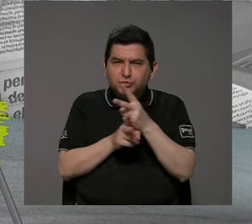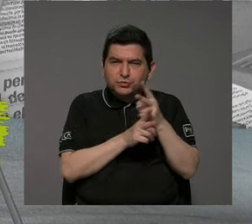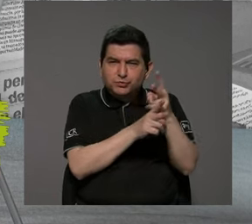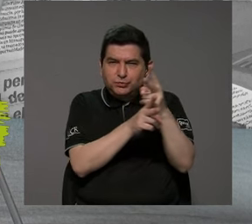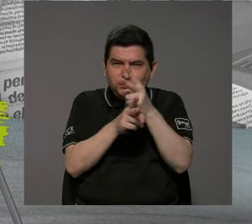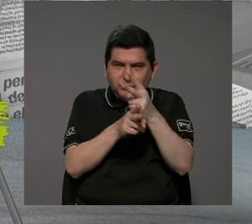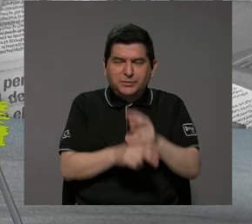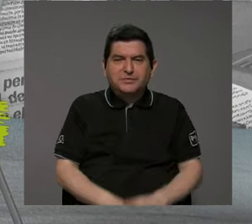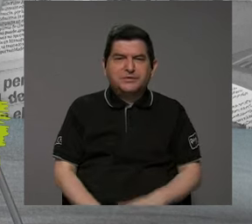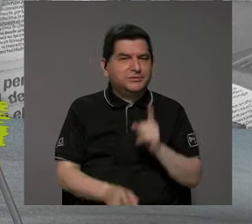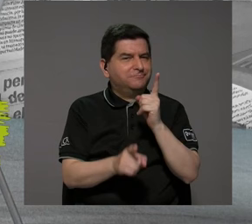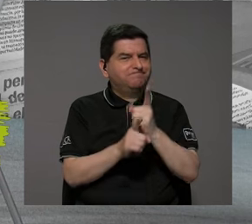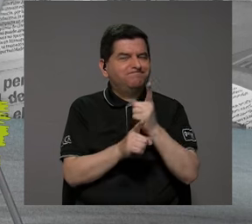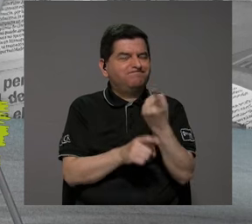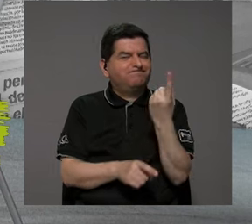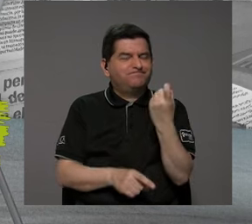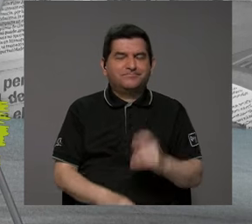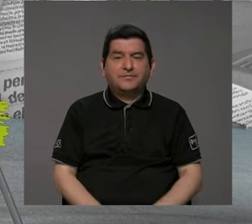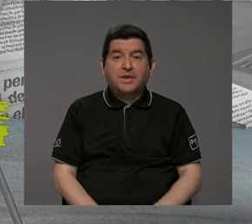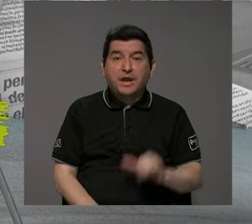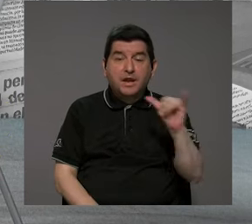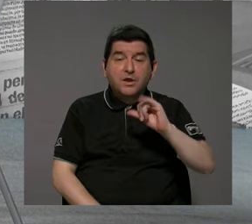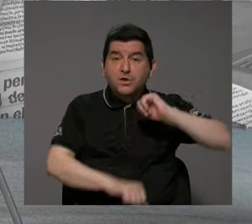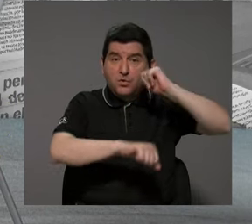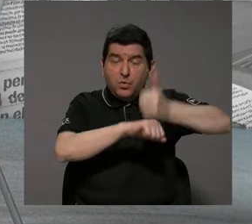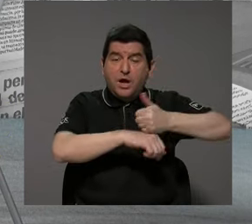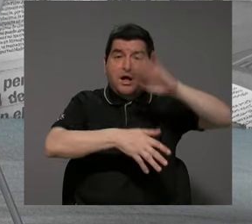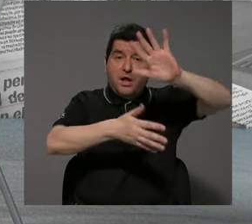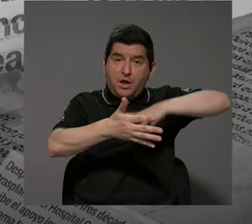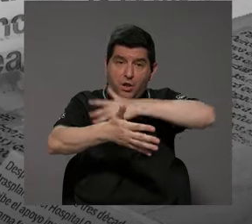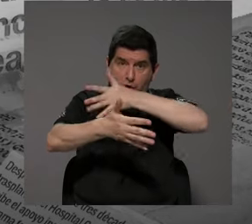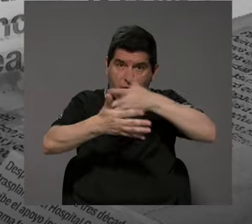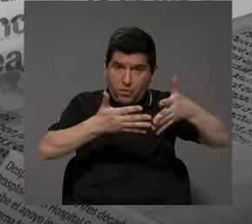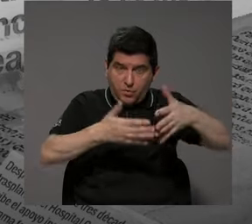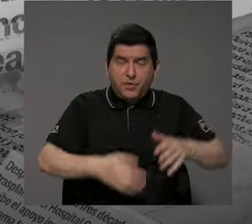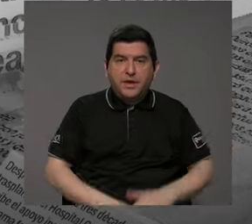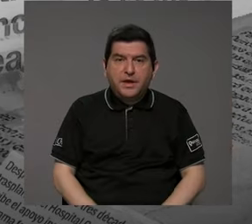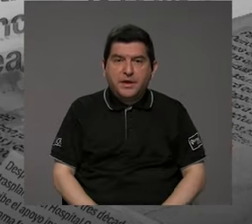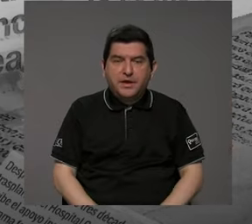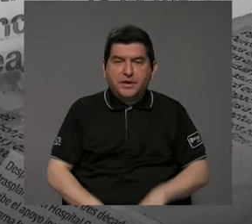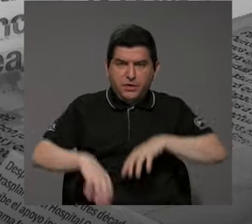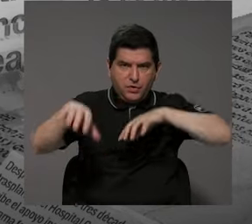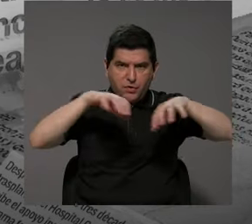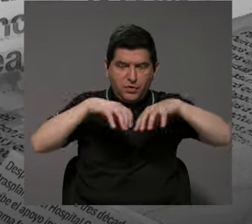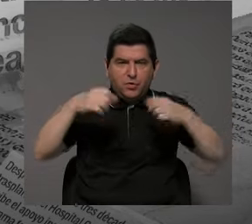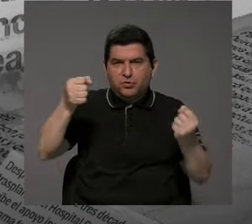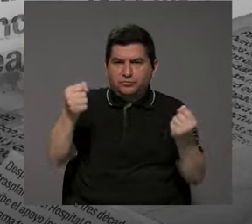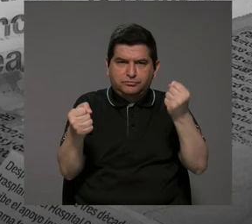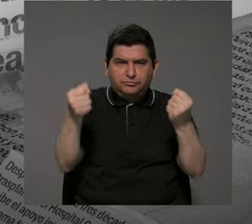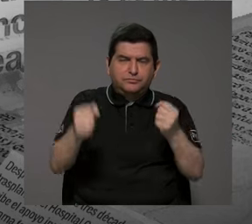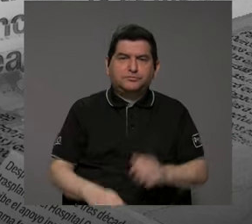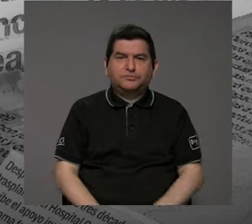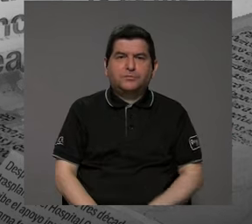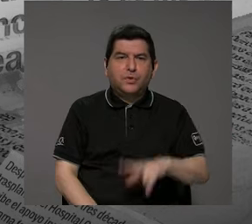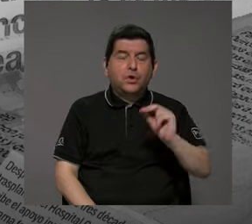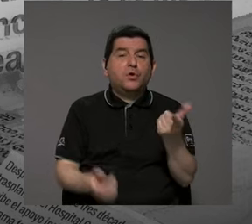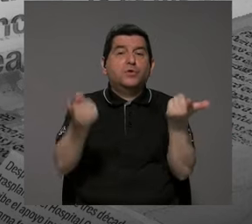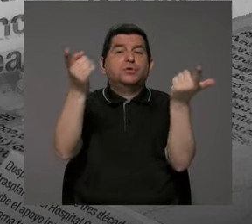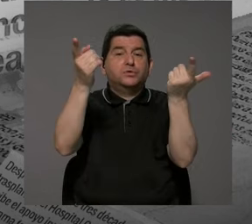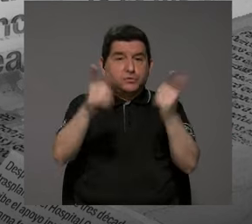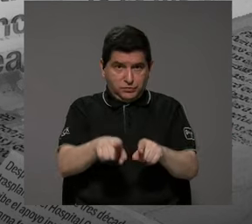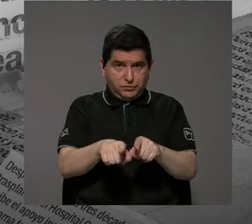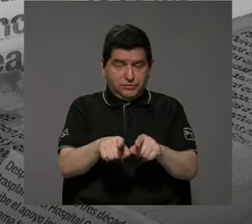eh más adecuada también tenían que fijar horarios para para el tránsito de los vehículos para que no hubiese